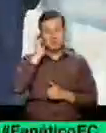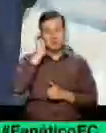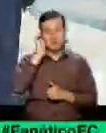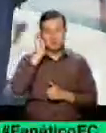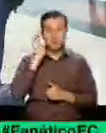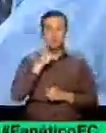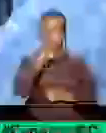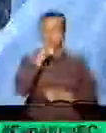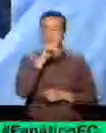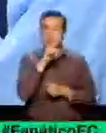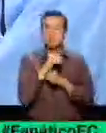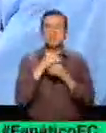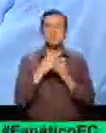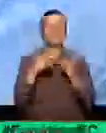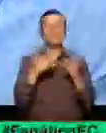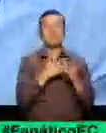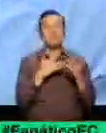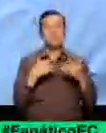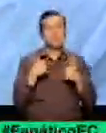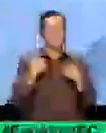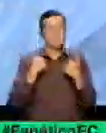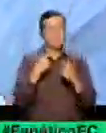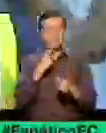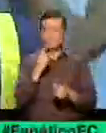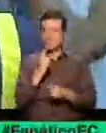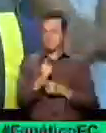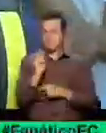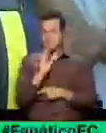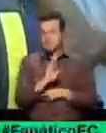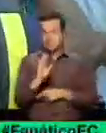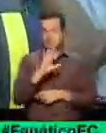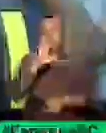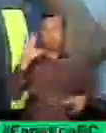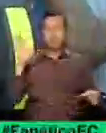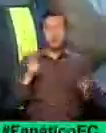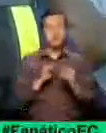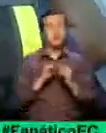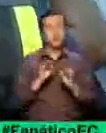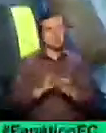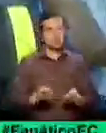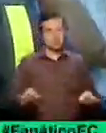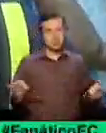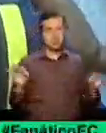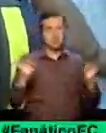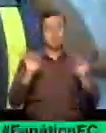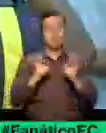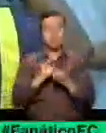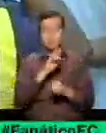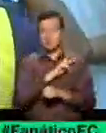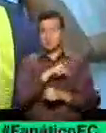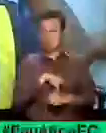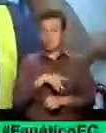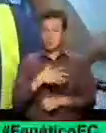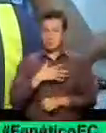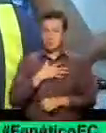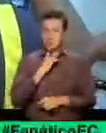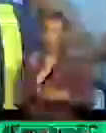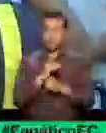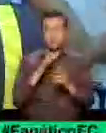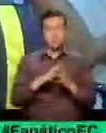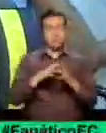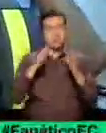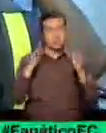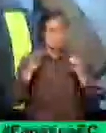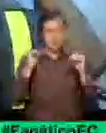un plus emocional muy bueno, y bueno, esto es muy importante en lo personal para mí, significa bastante